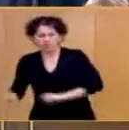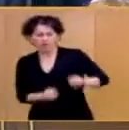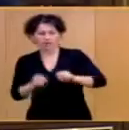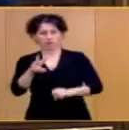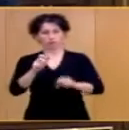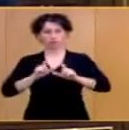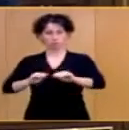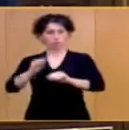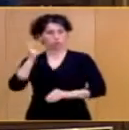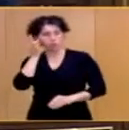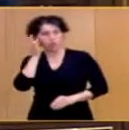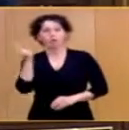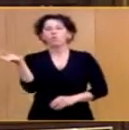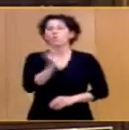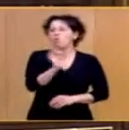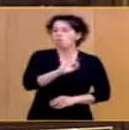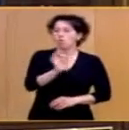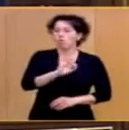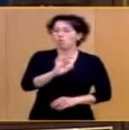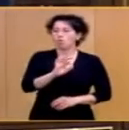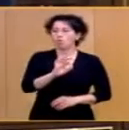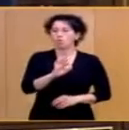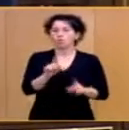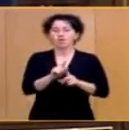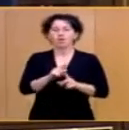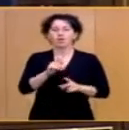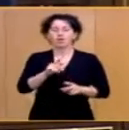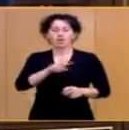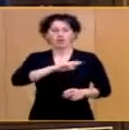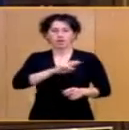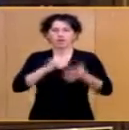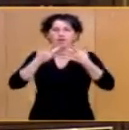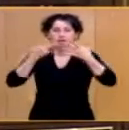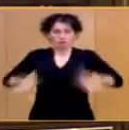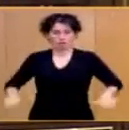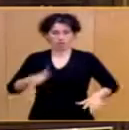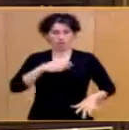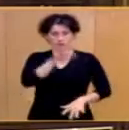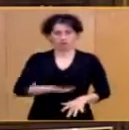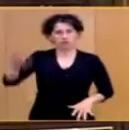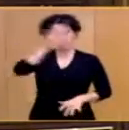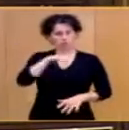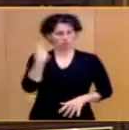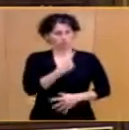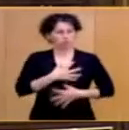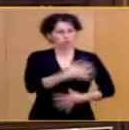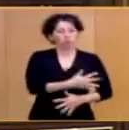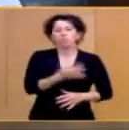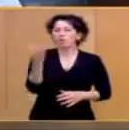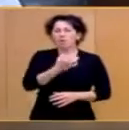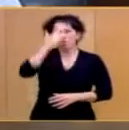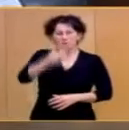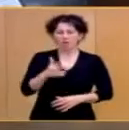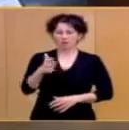o para hacer realmente efectiva la laicidad del Estado. Pero asegurar la efectividad de los derechos constitucionales